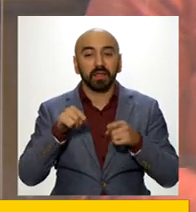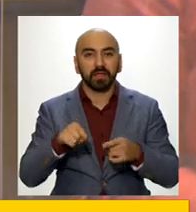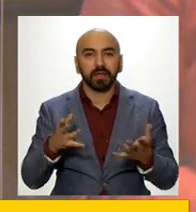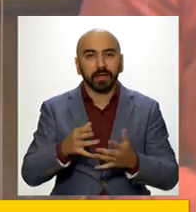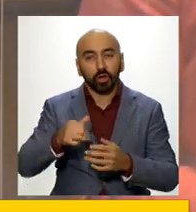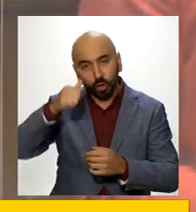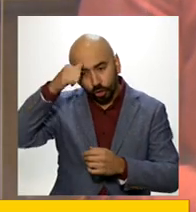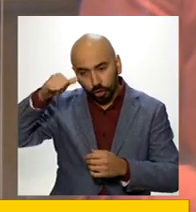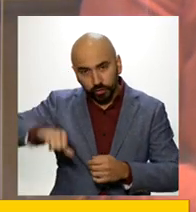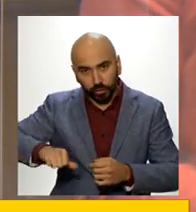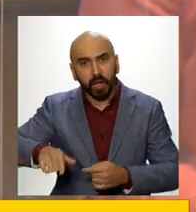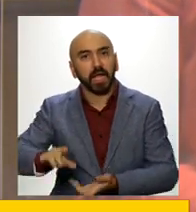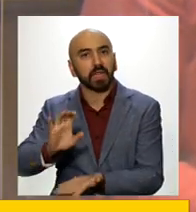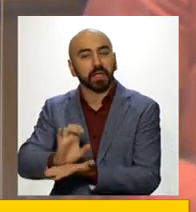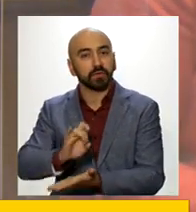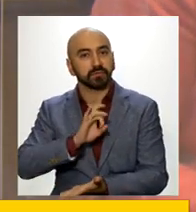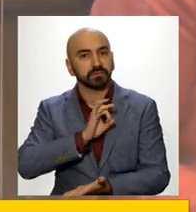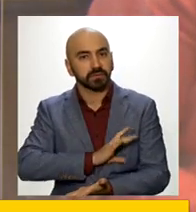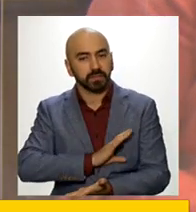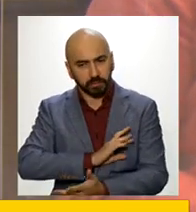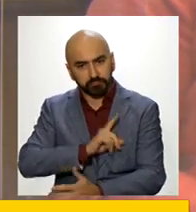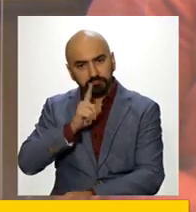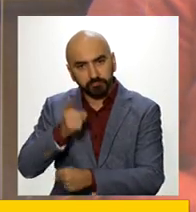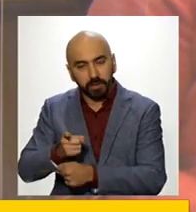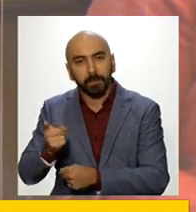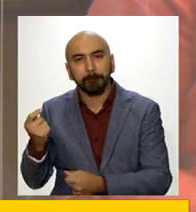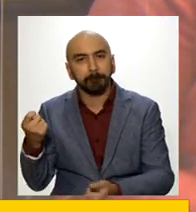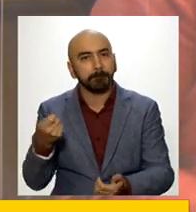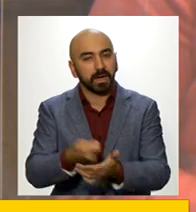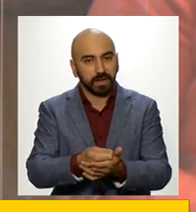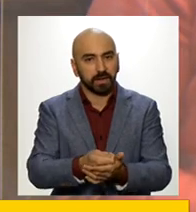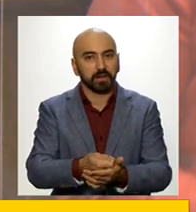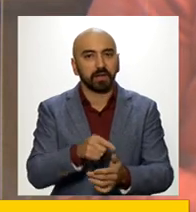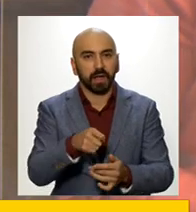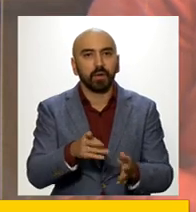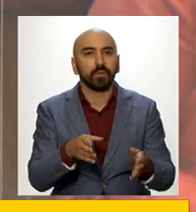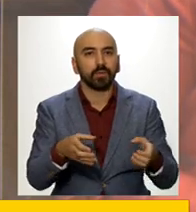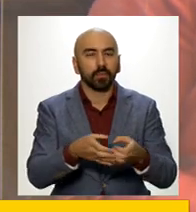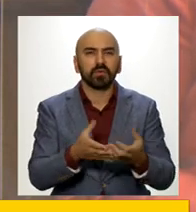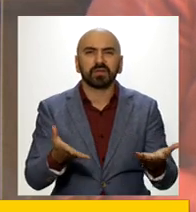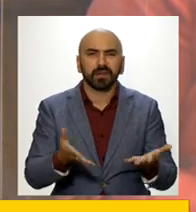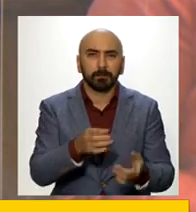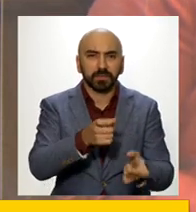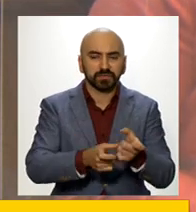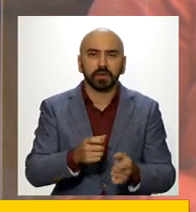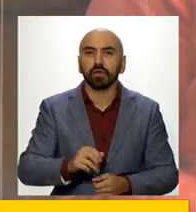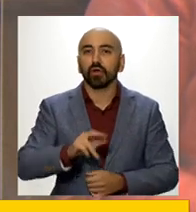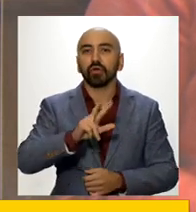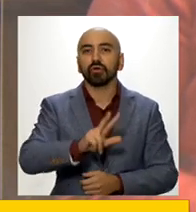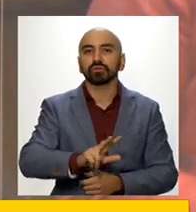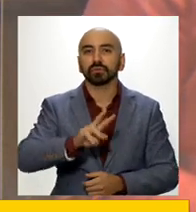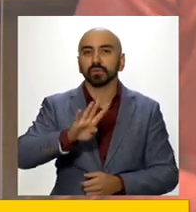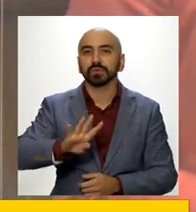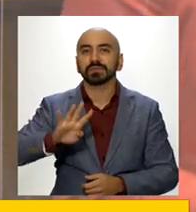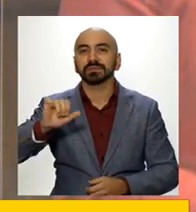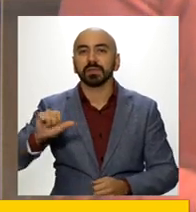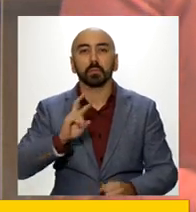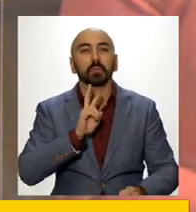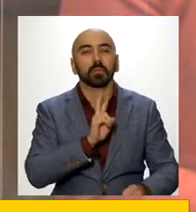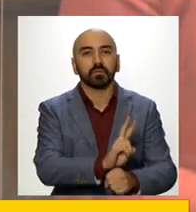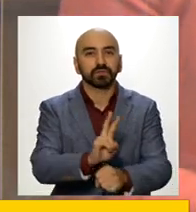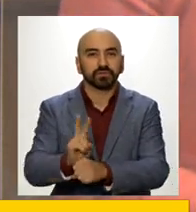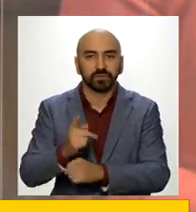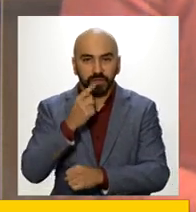al Estado de Chile a pagar la deuda histórica a un grupo de 846 profesores y